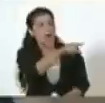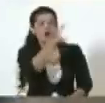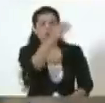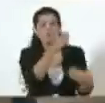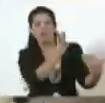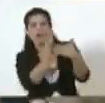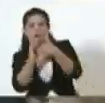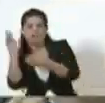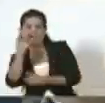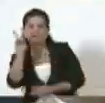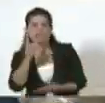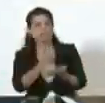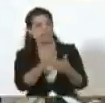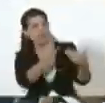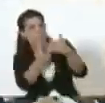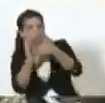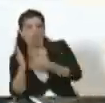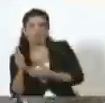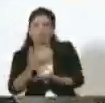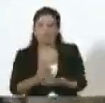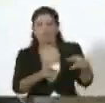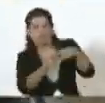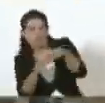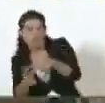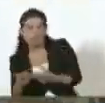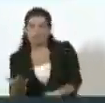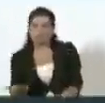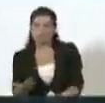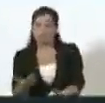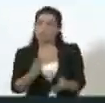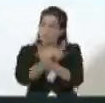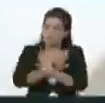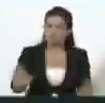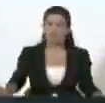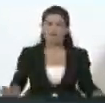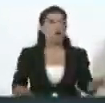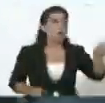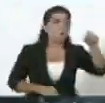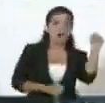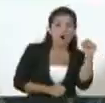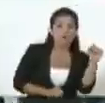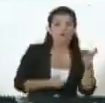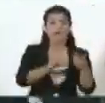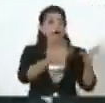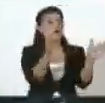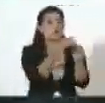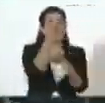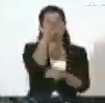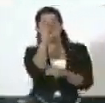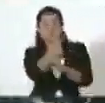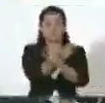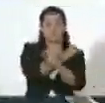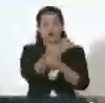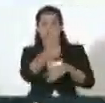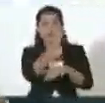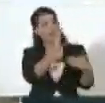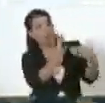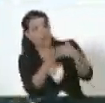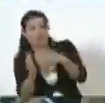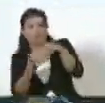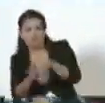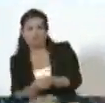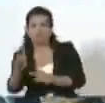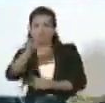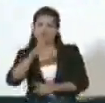contra Venezuela. Ya basta de agresiones de Bogotá y de la oligarquía colombiana contra Venezuela. Ya